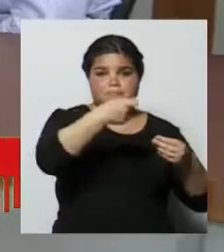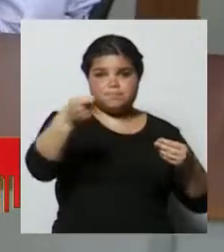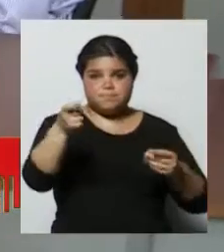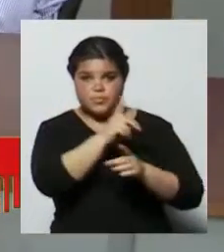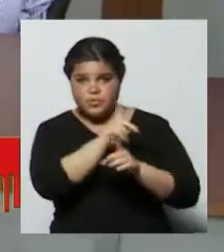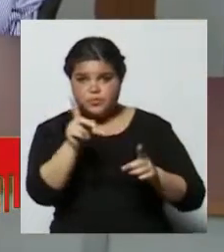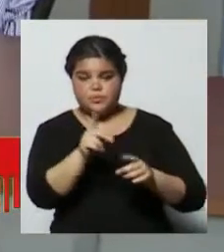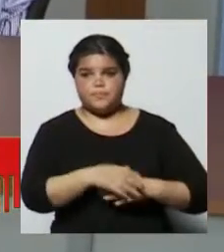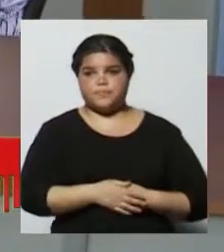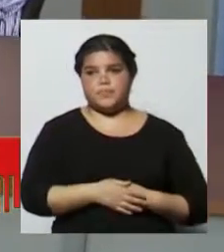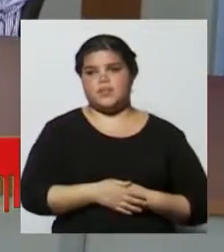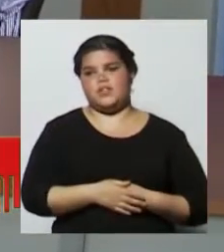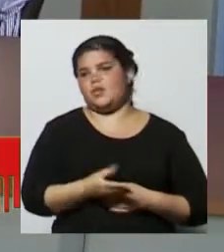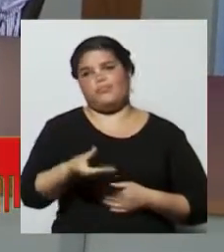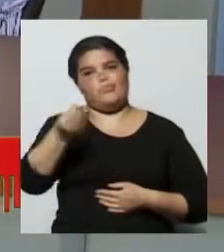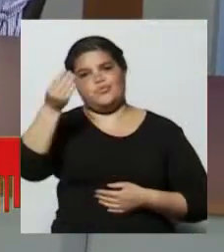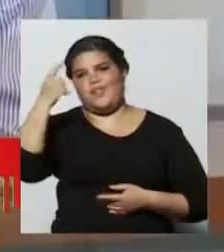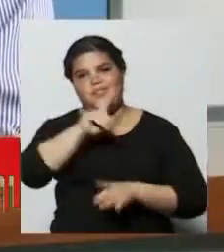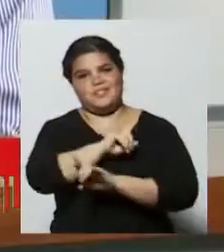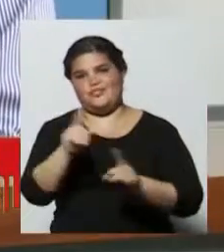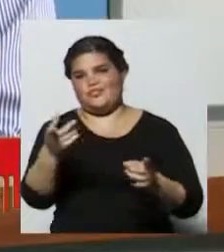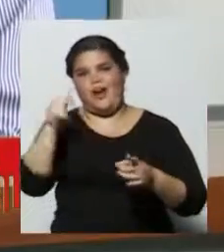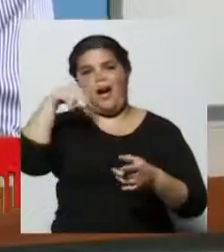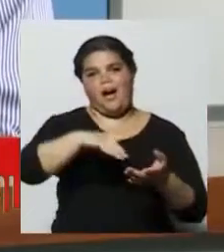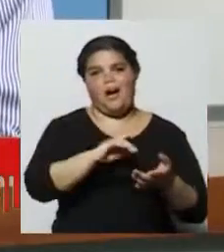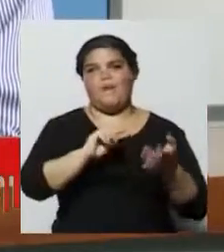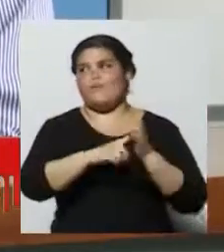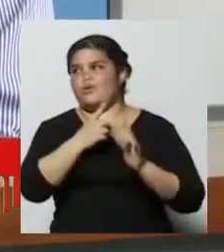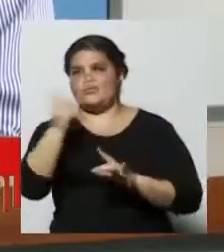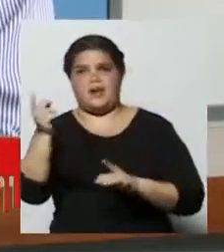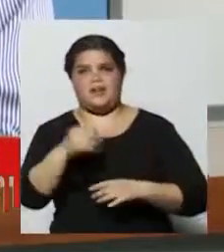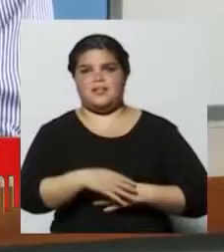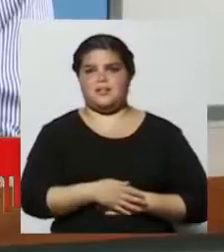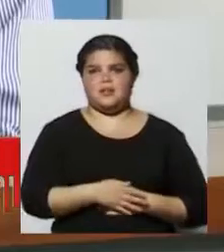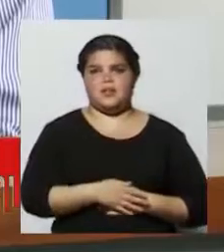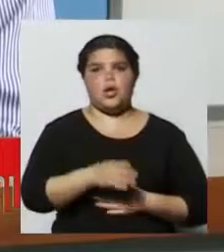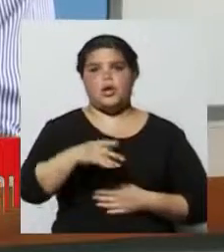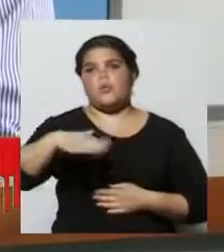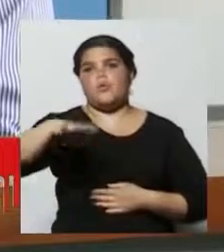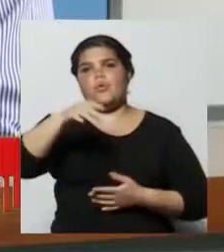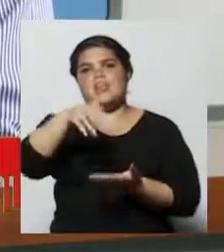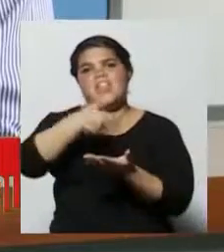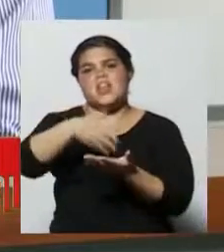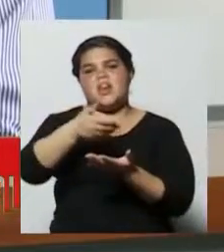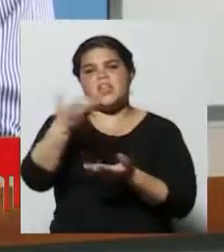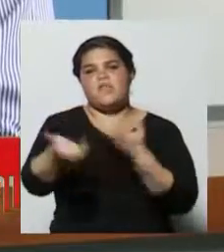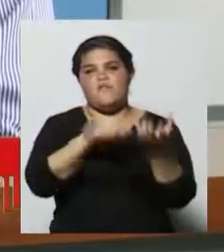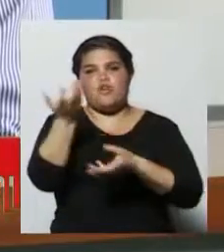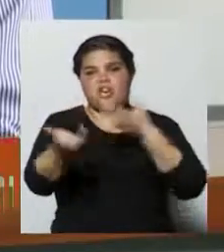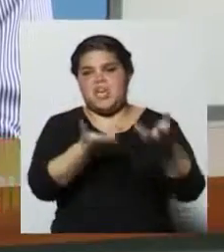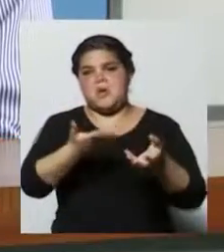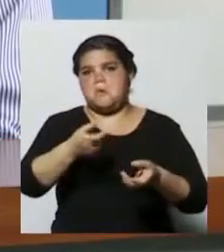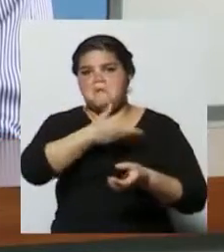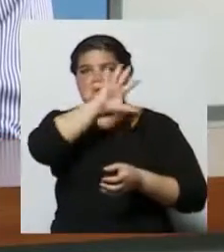en muchos casos no se cumple ni aquí, ni en Buenos Aires, ni en Tierra del Fuego. Y es, digamos,